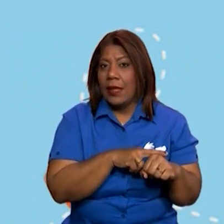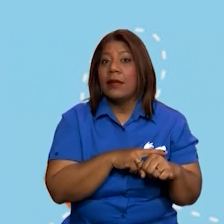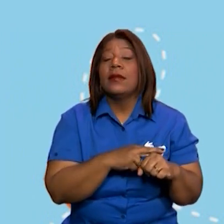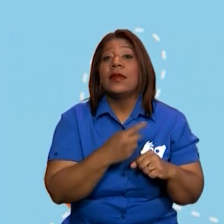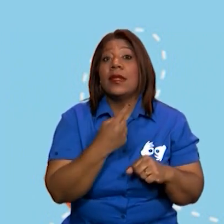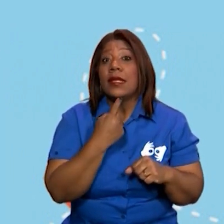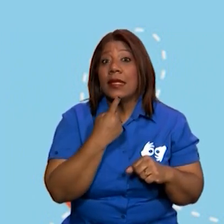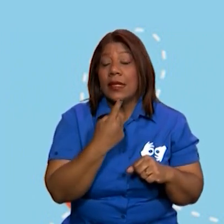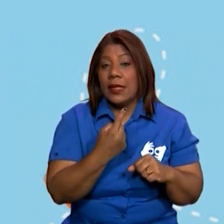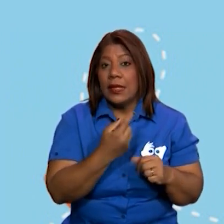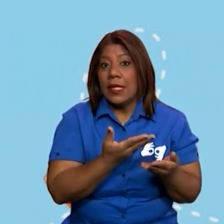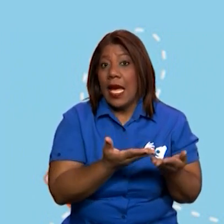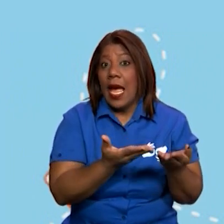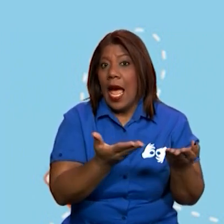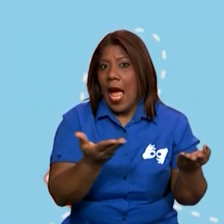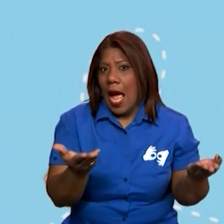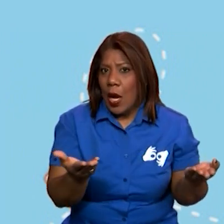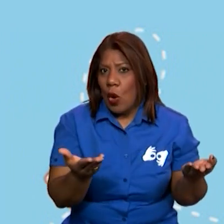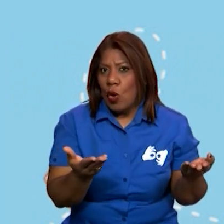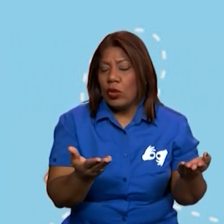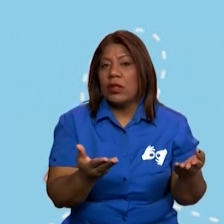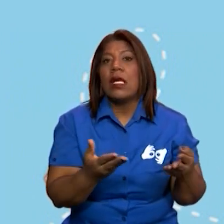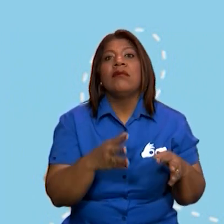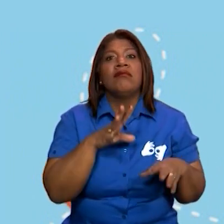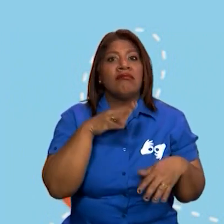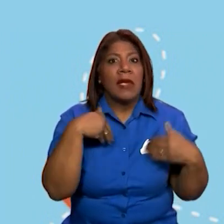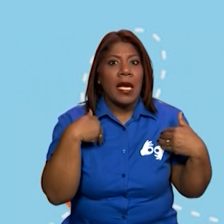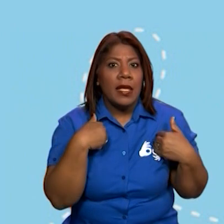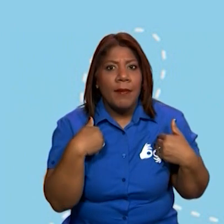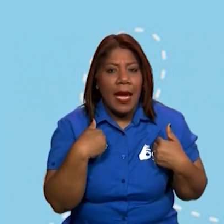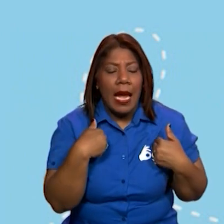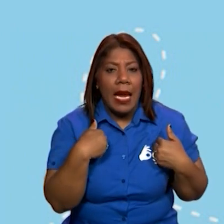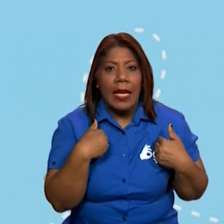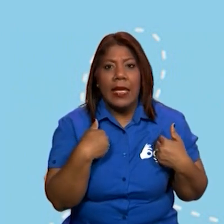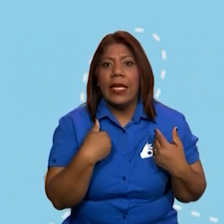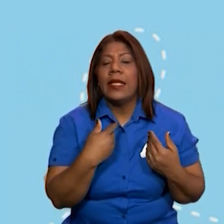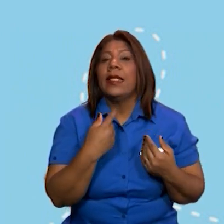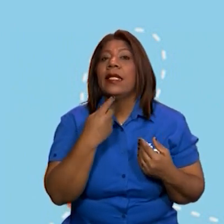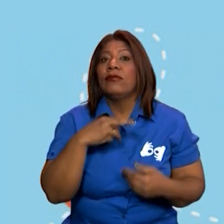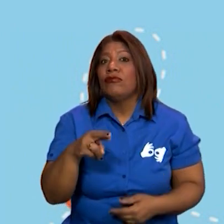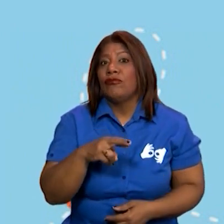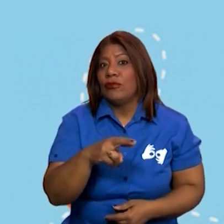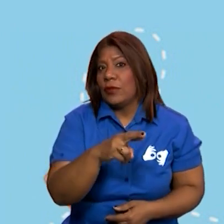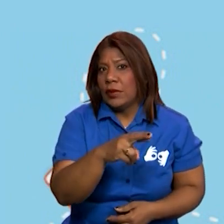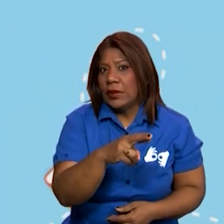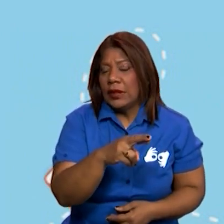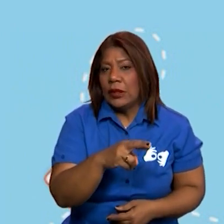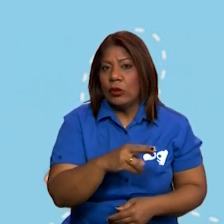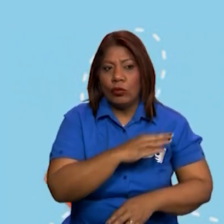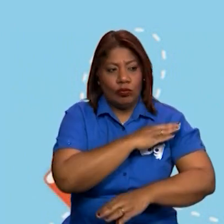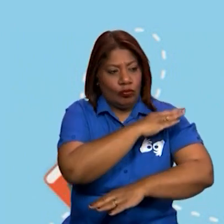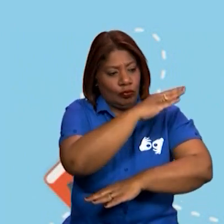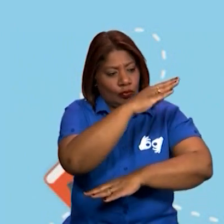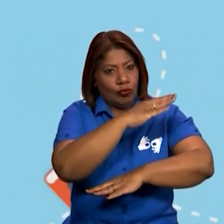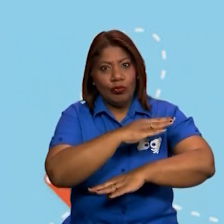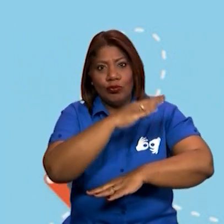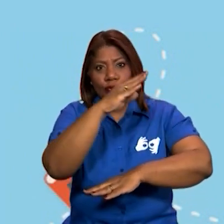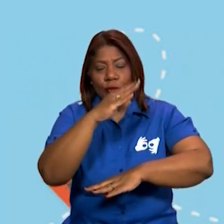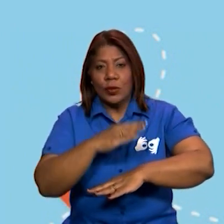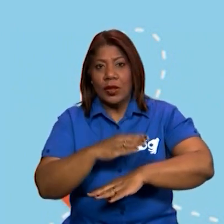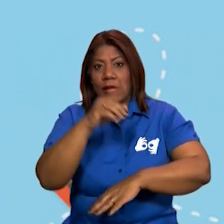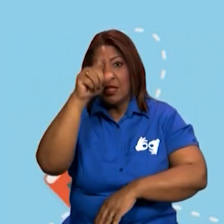a seres u objetos en general, como por ejemplo, río, montaña,